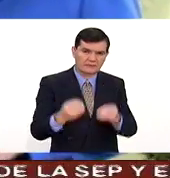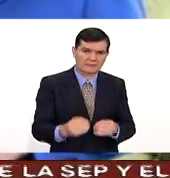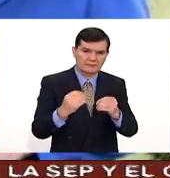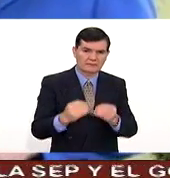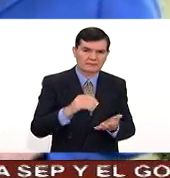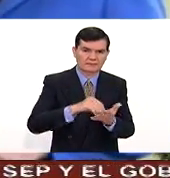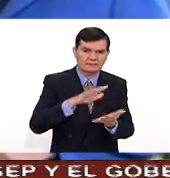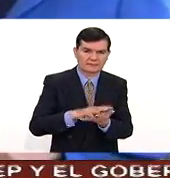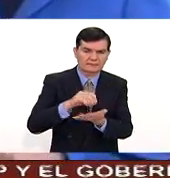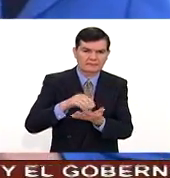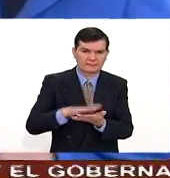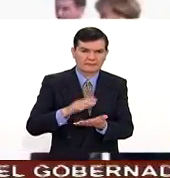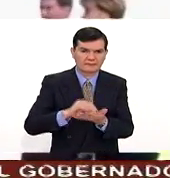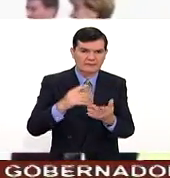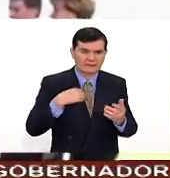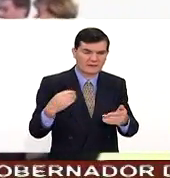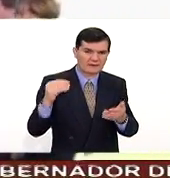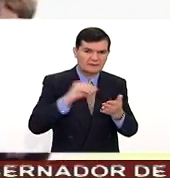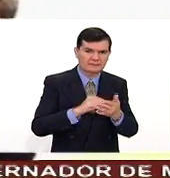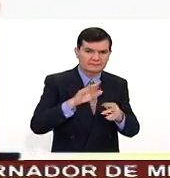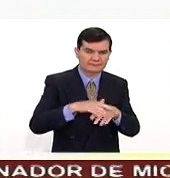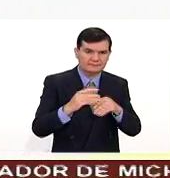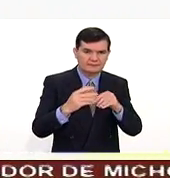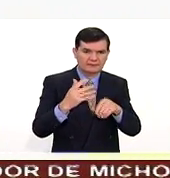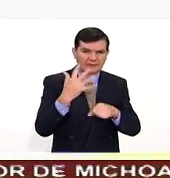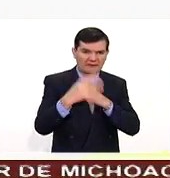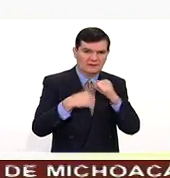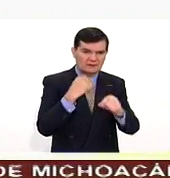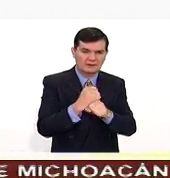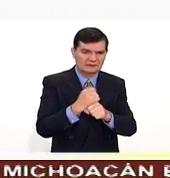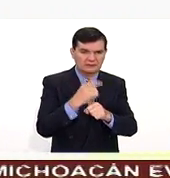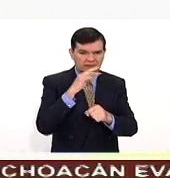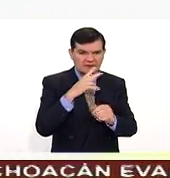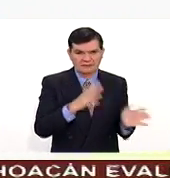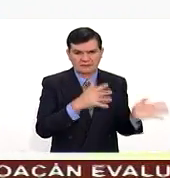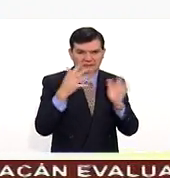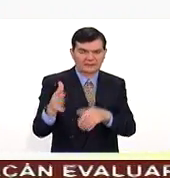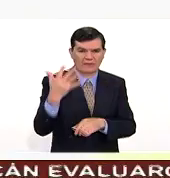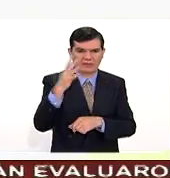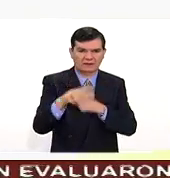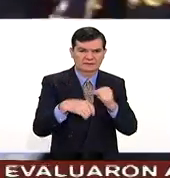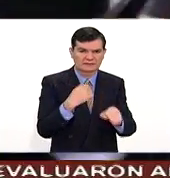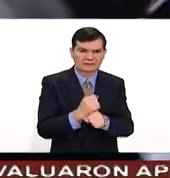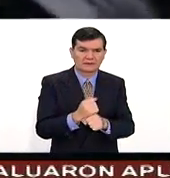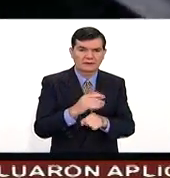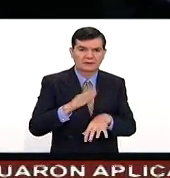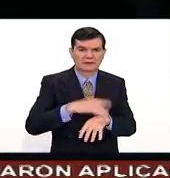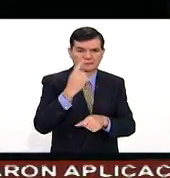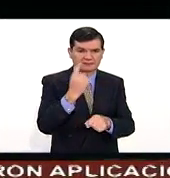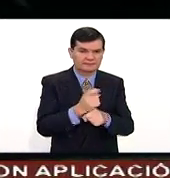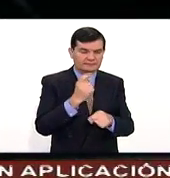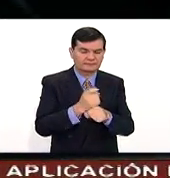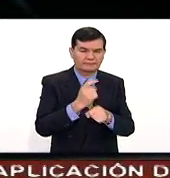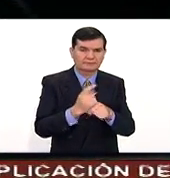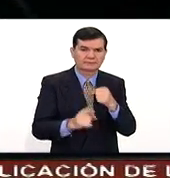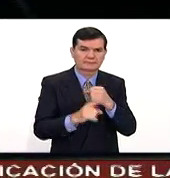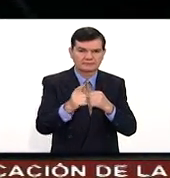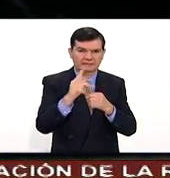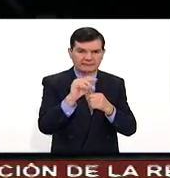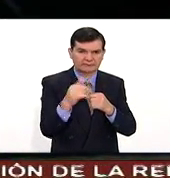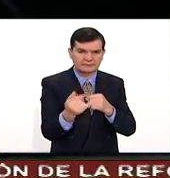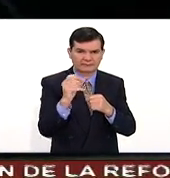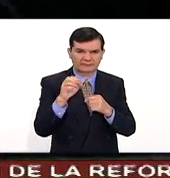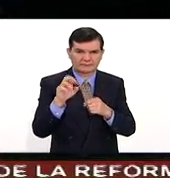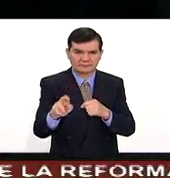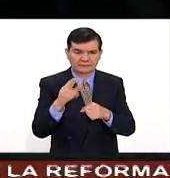que presentan en esta cumbre se verifiquen en 5 años. Ellos piden que sea en 10 años. Pero el principal punto, Pati y Omar,